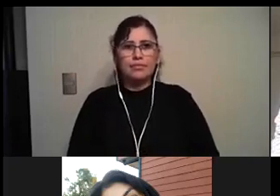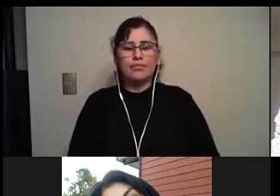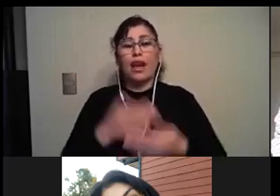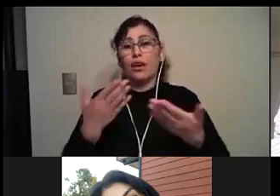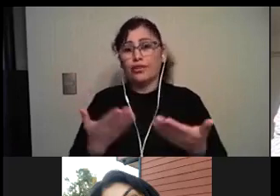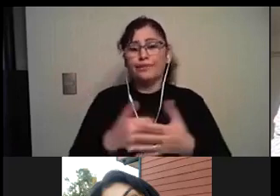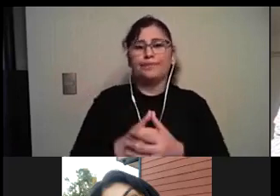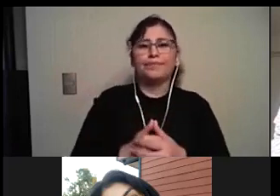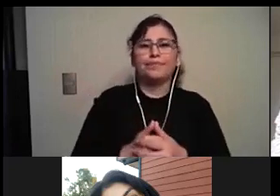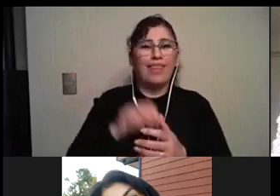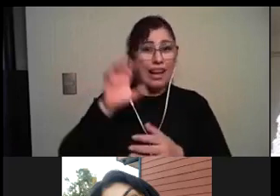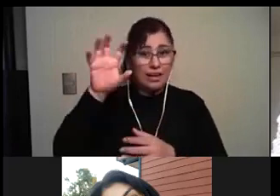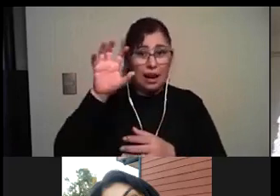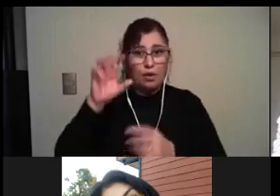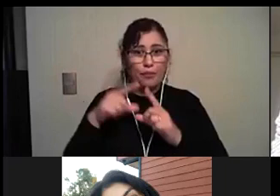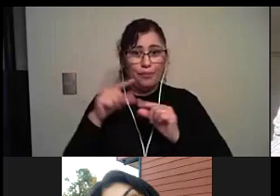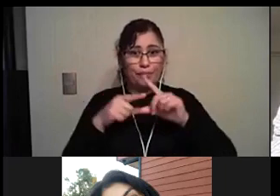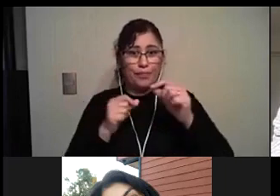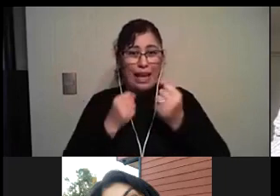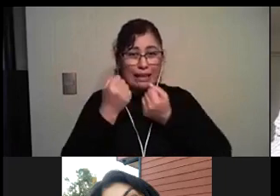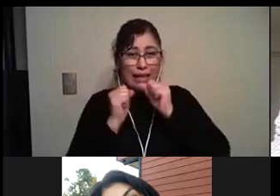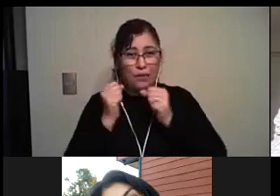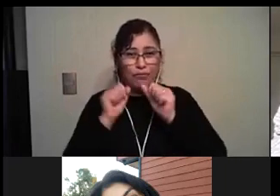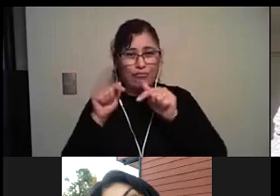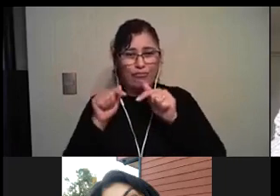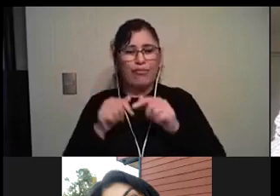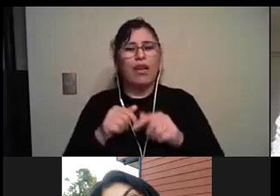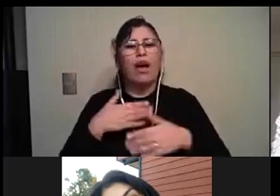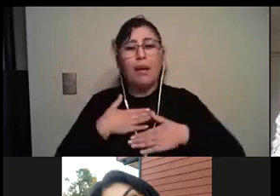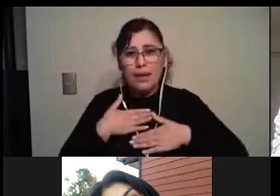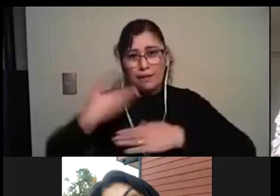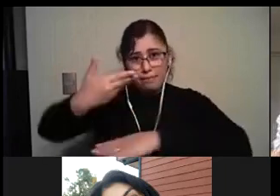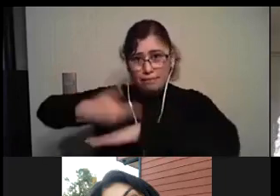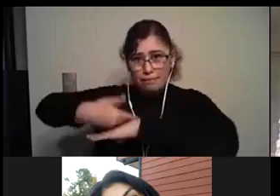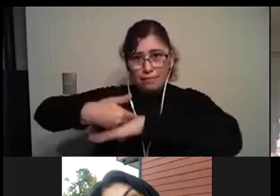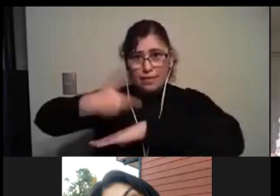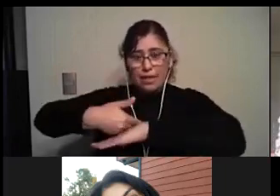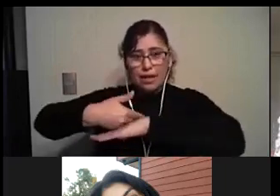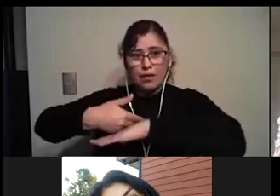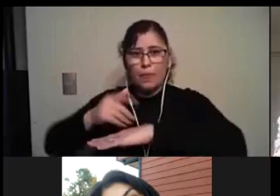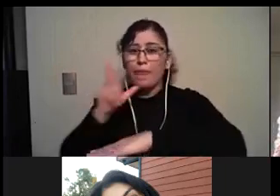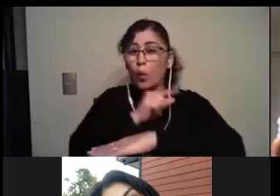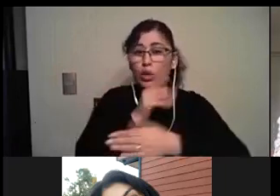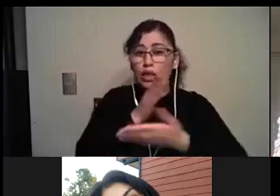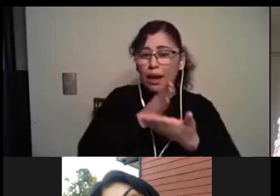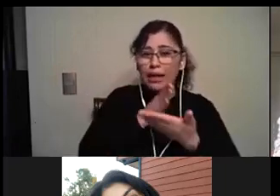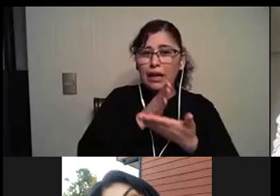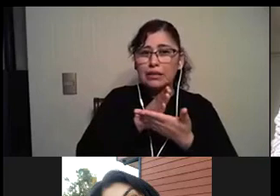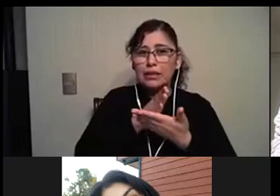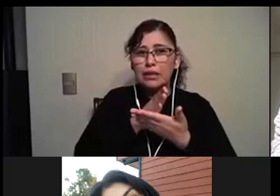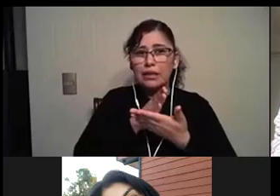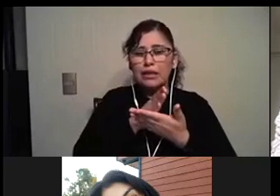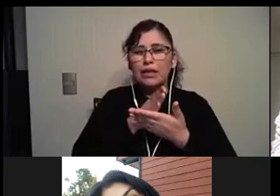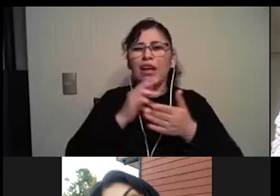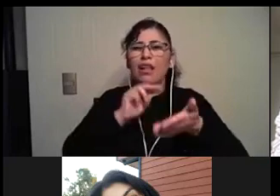Dentro de la asignatura de neurología, ya me pidieron hacer las últimas cátedras de